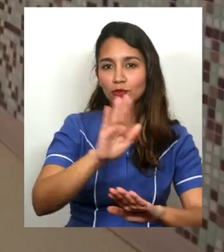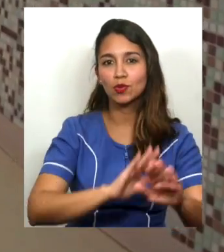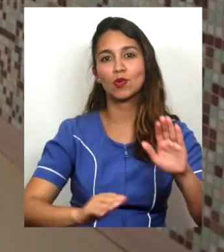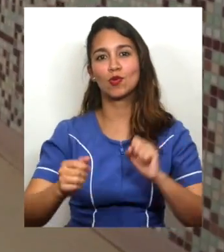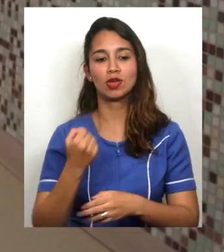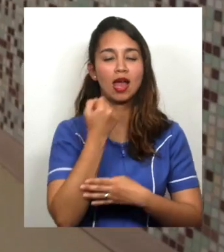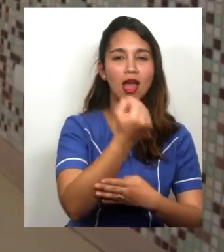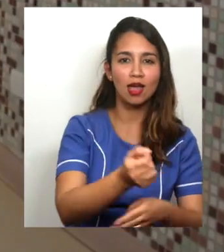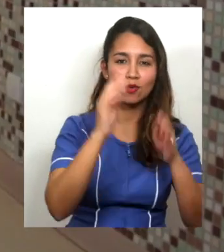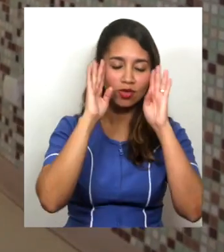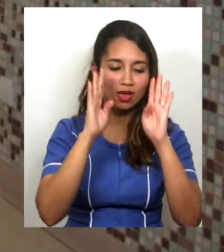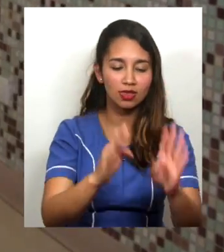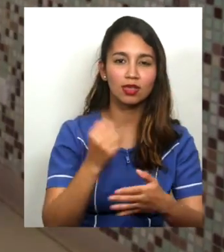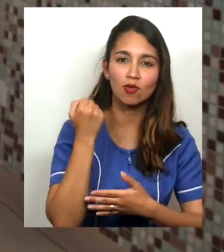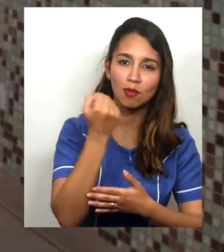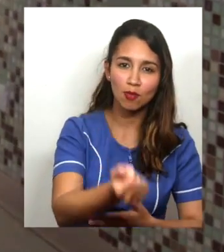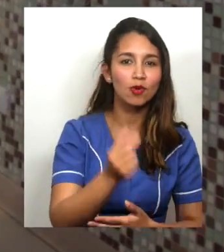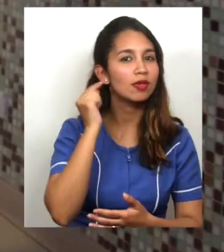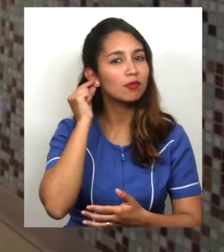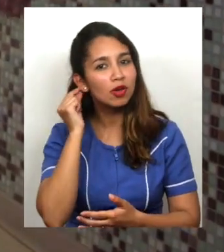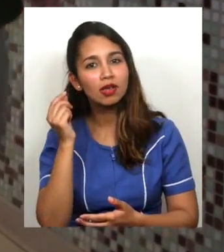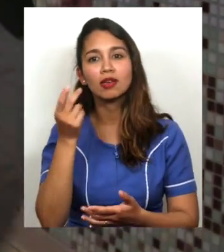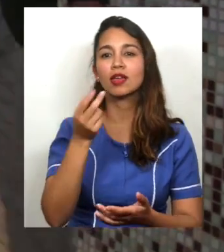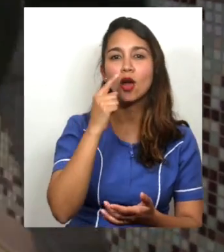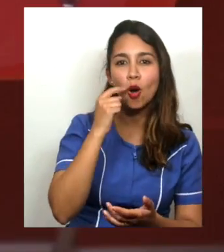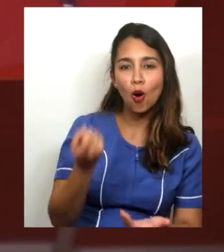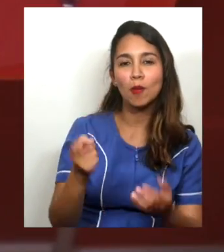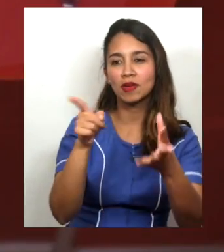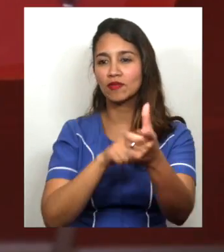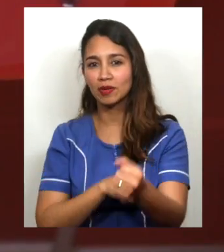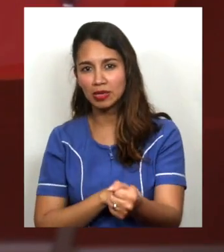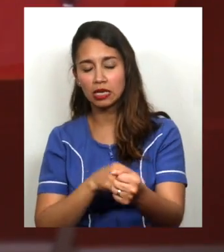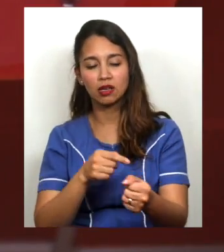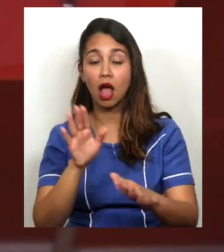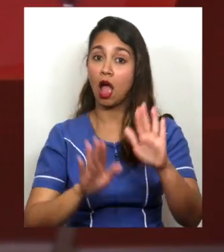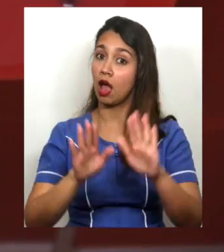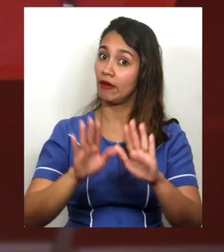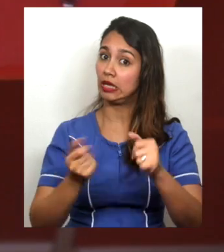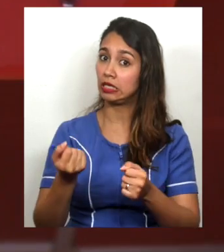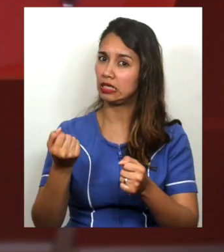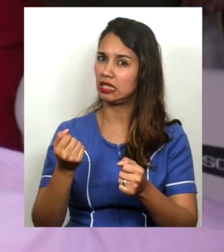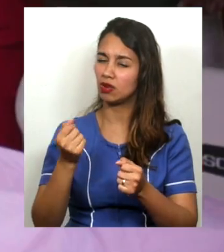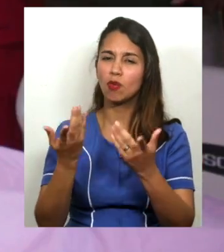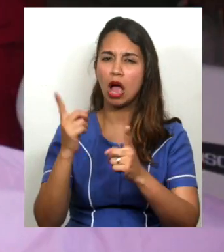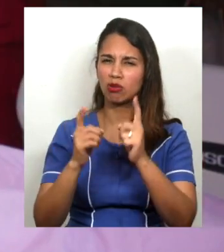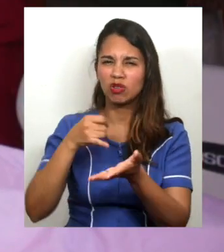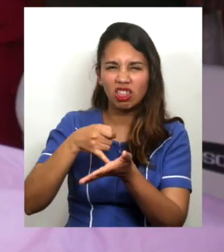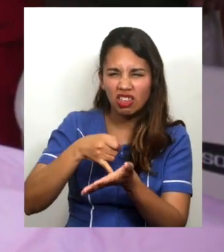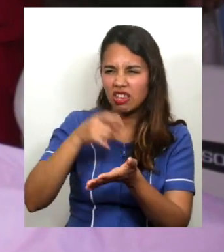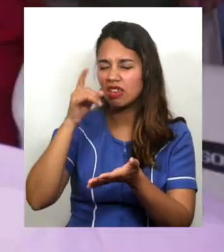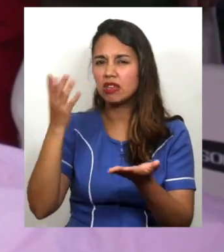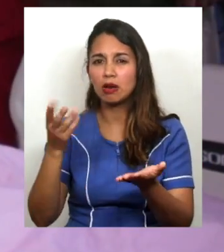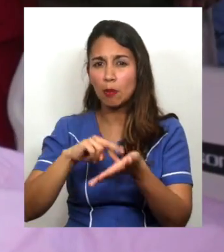acompañar, proteger y apoyar integralmente a todos los niños, niñas y sus familias, focalizando apoyos especiales a aquellos que